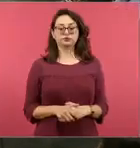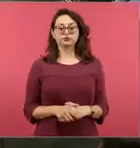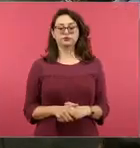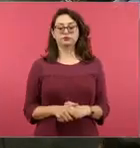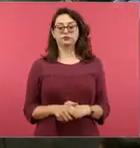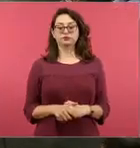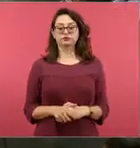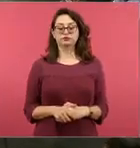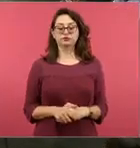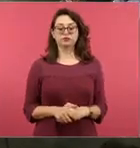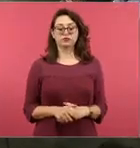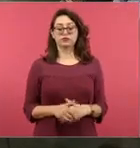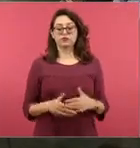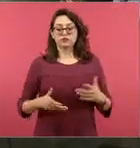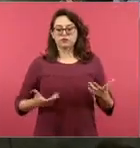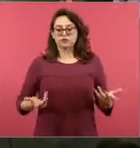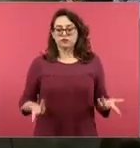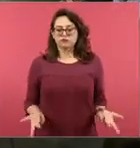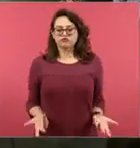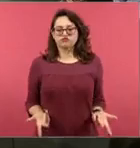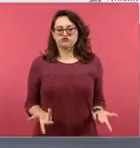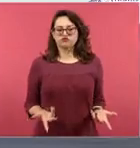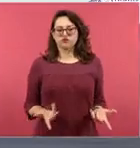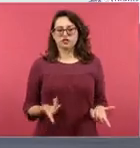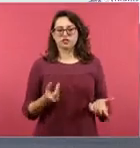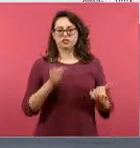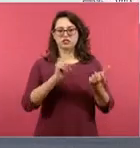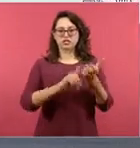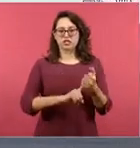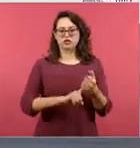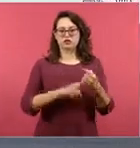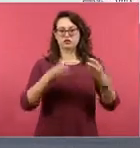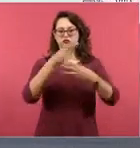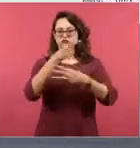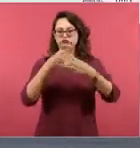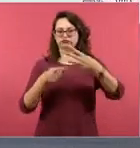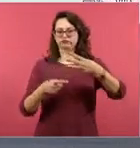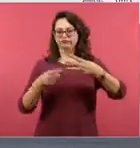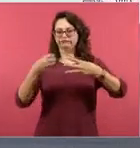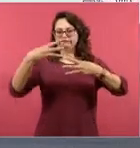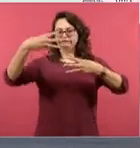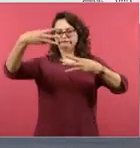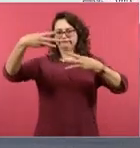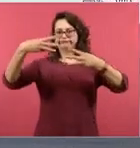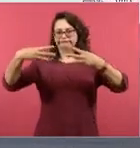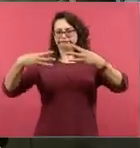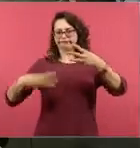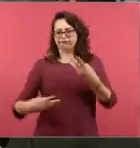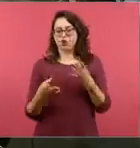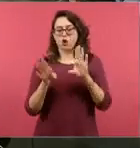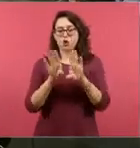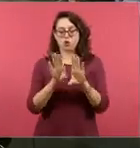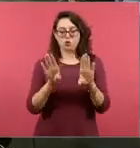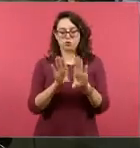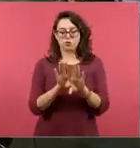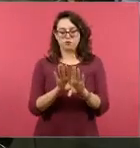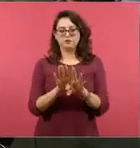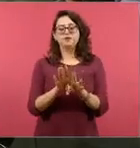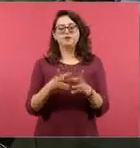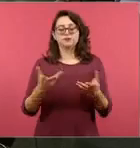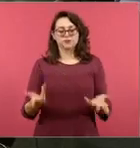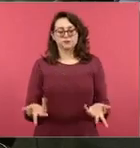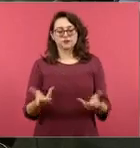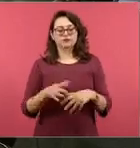están compuestos estos libros? Por favor, la siguiente. Antes, un pequeño marco. ¿Por qué hablar